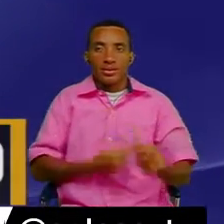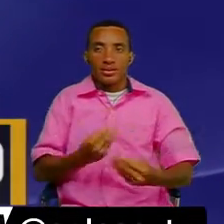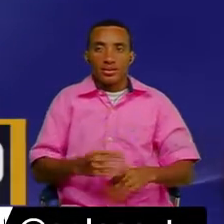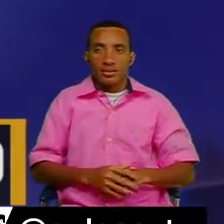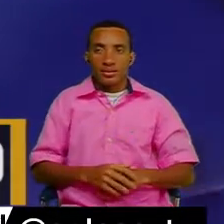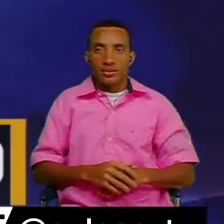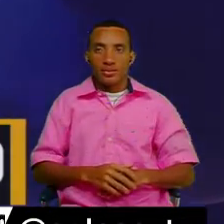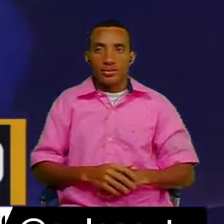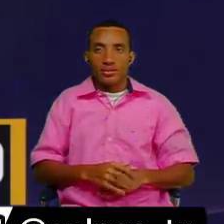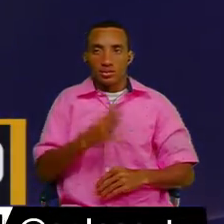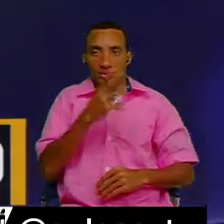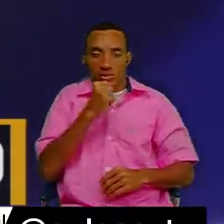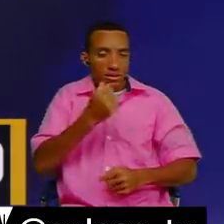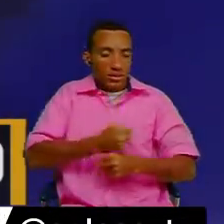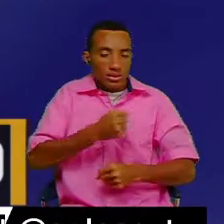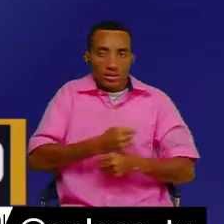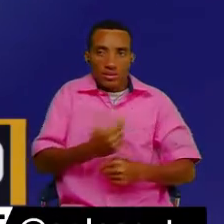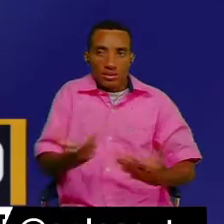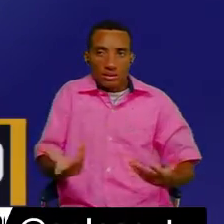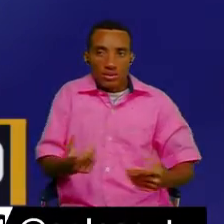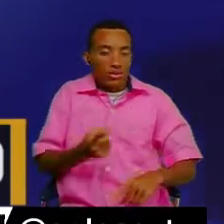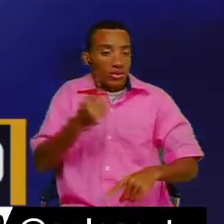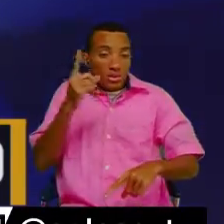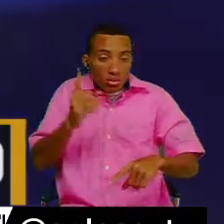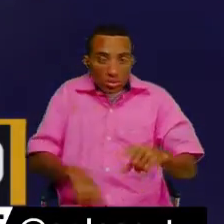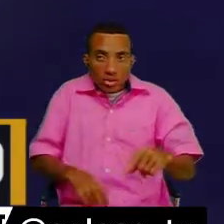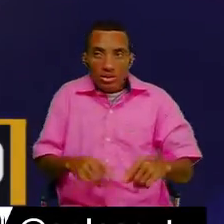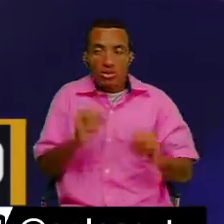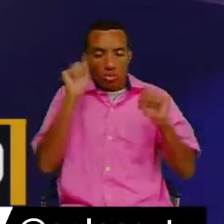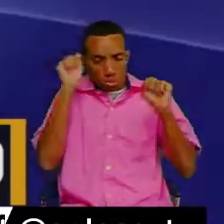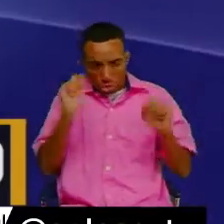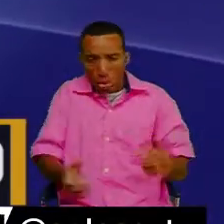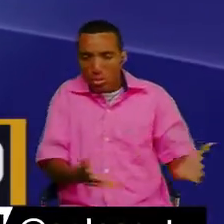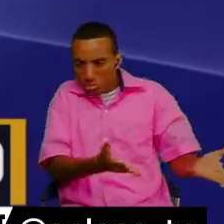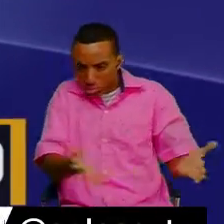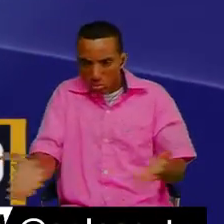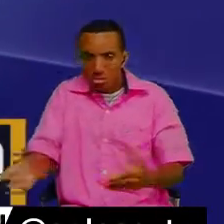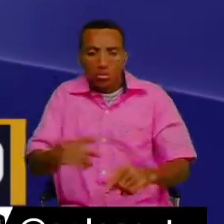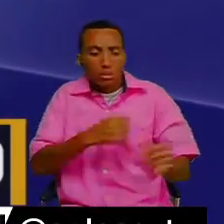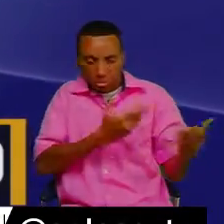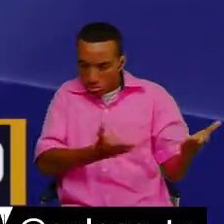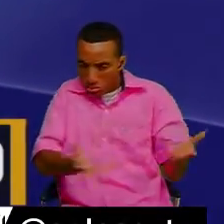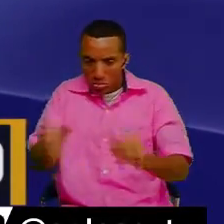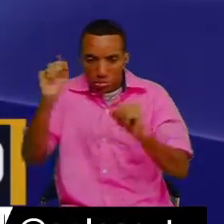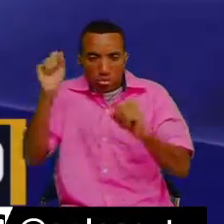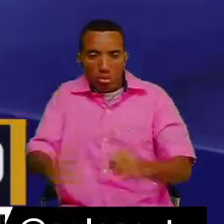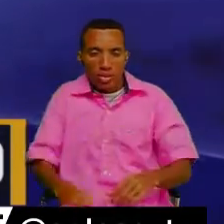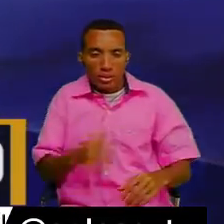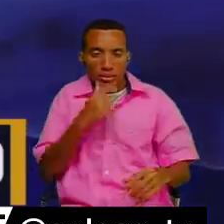Sí, no hay trabajo, pero es que no le estamos diciendo que no pueden pescar. Claro, pueden pescar, pero tienen que pescar es